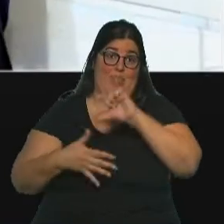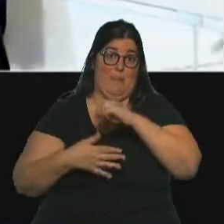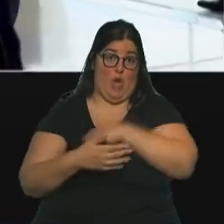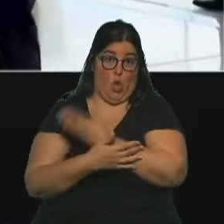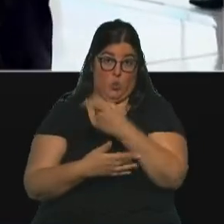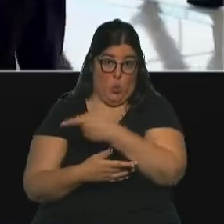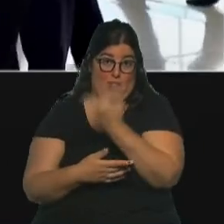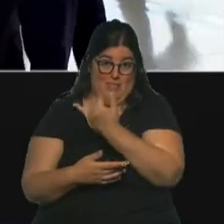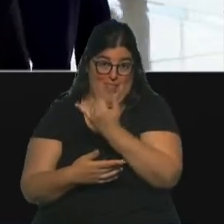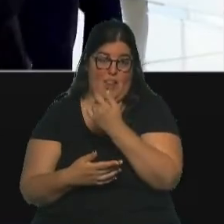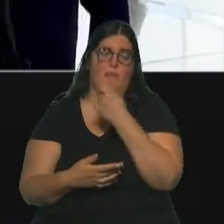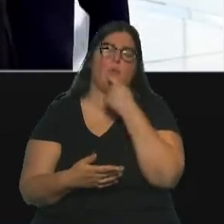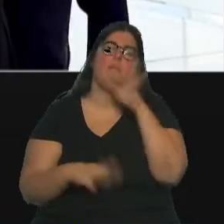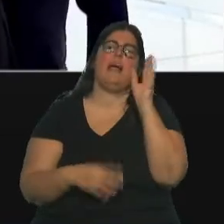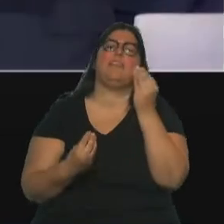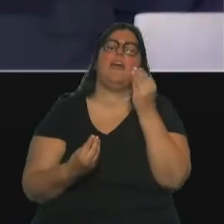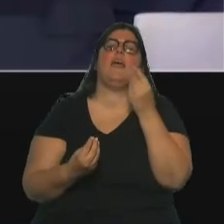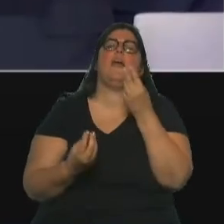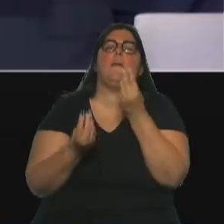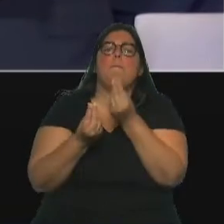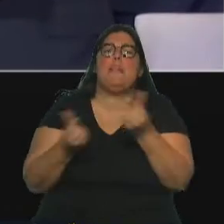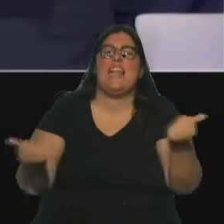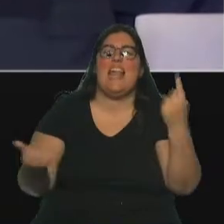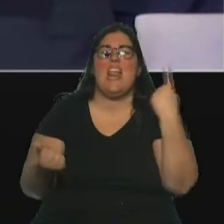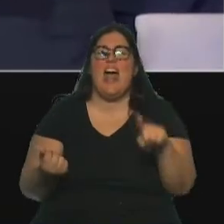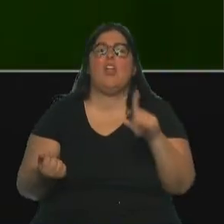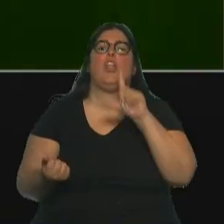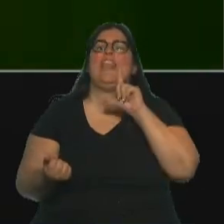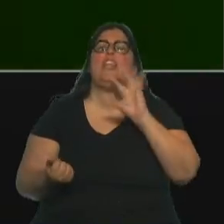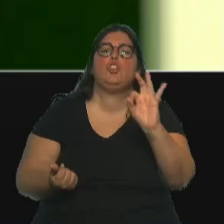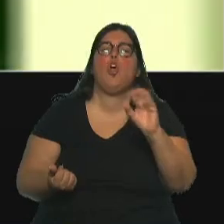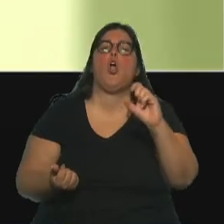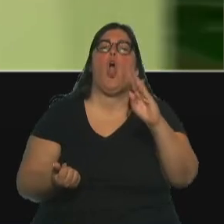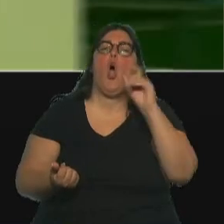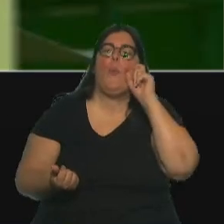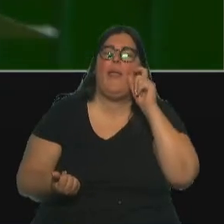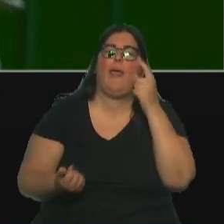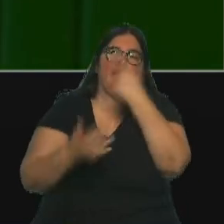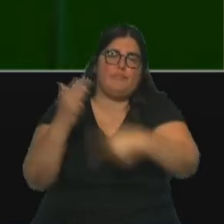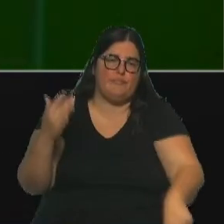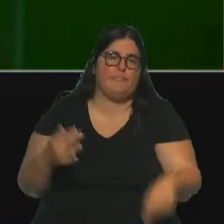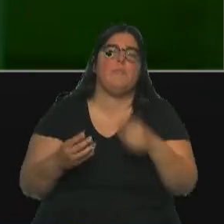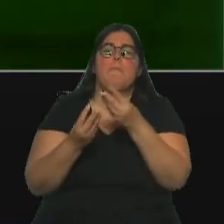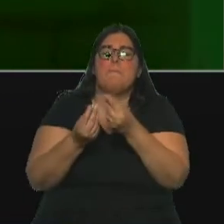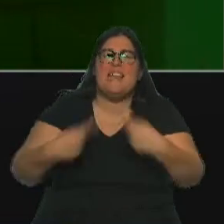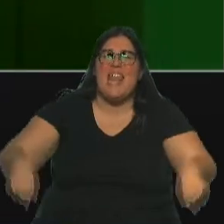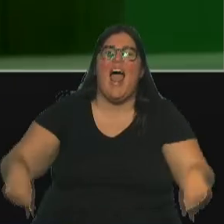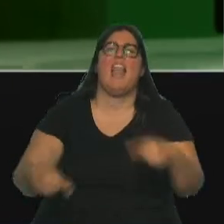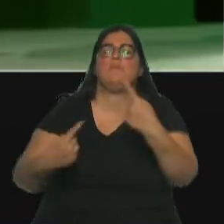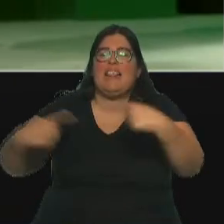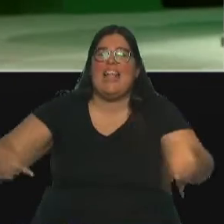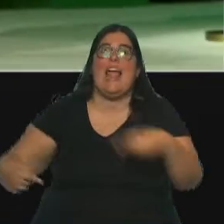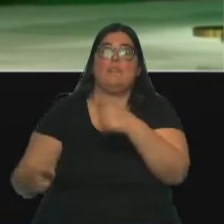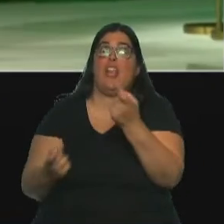Mercosur, notablemente todo lo que se denomina minerales raros, litio, cobre, etcétera, todos una serie de minerales y de materiales que